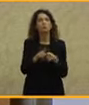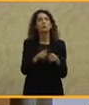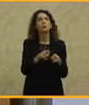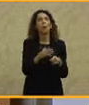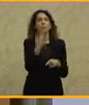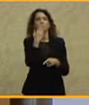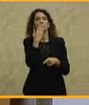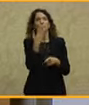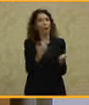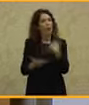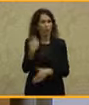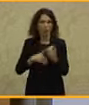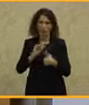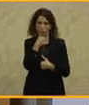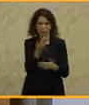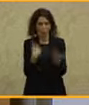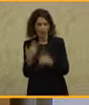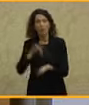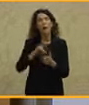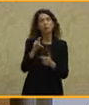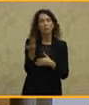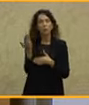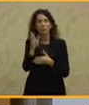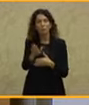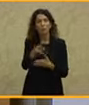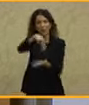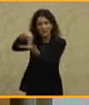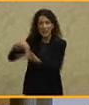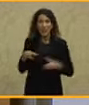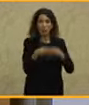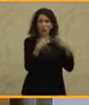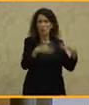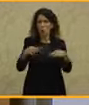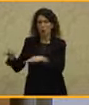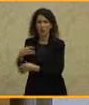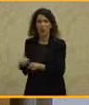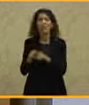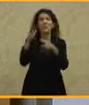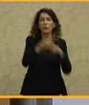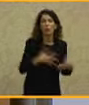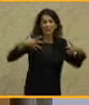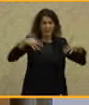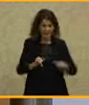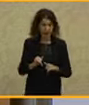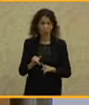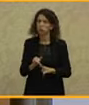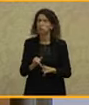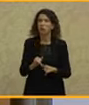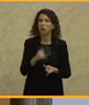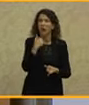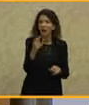de tabúes y en la normalización de vuestra presencia en cualquier ámbito de la sociedad, sin discriminación y sin ningún